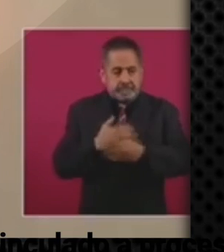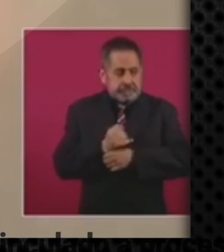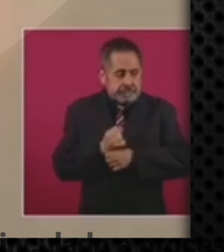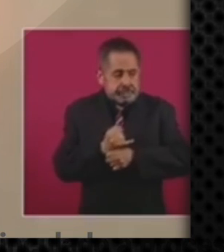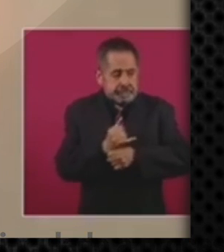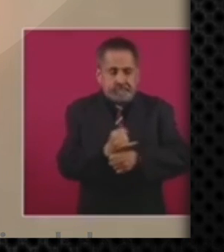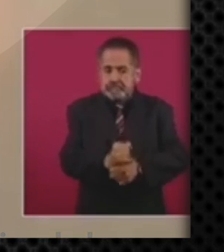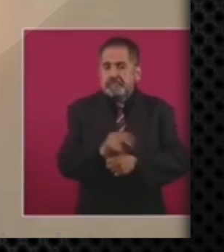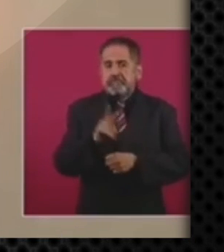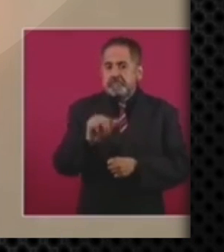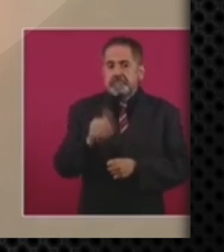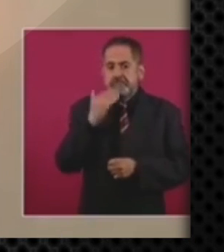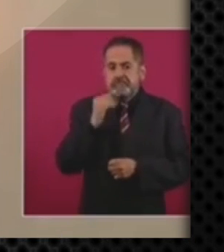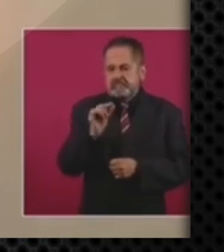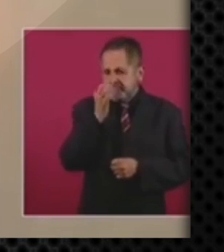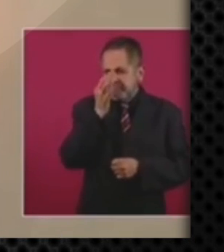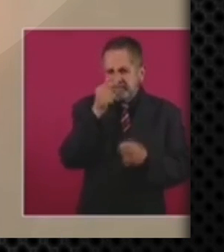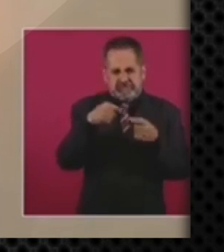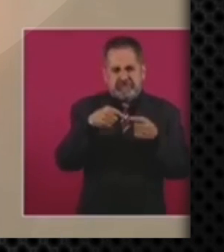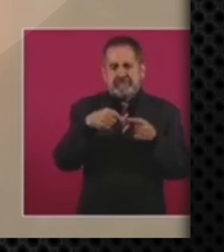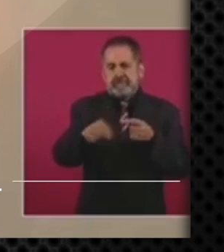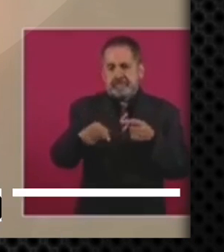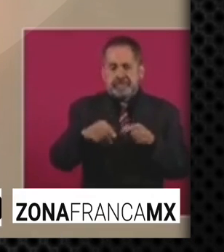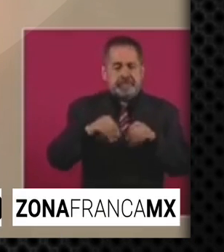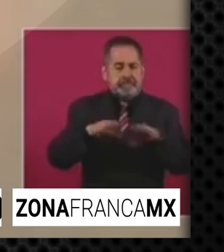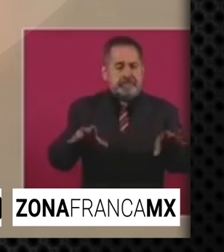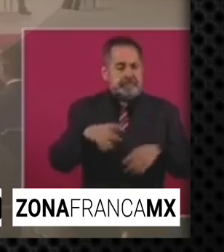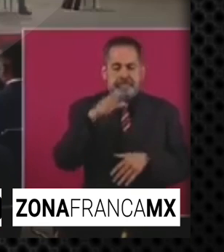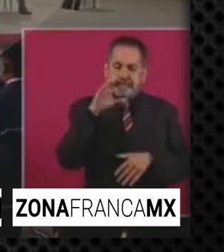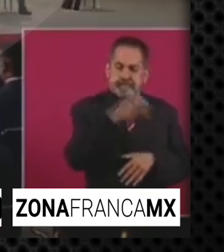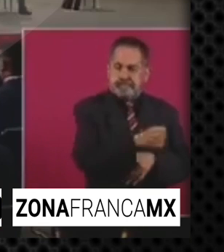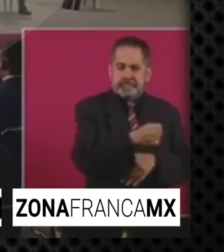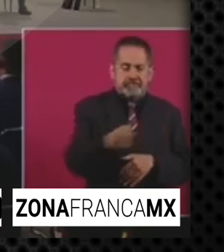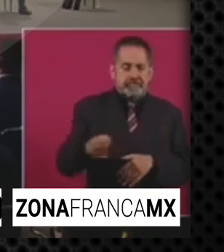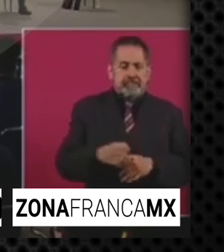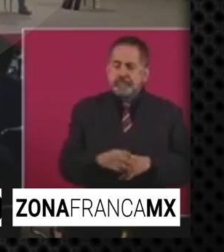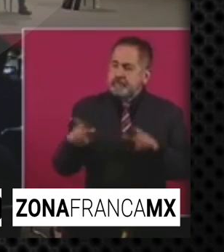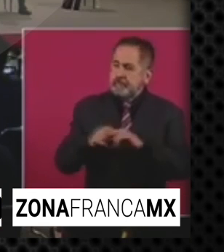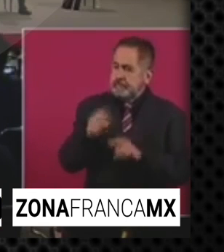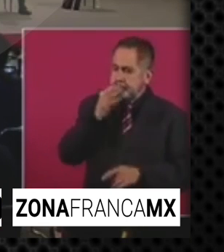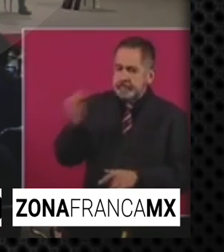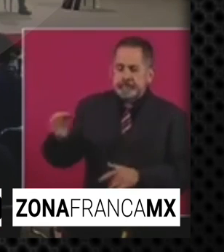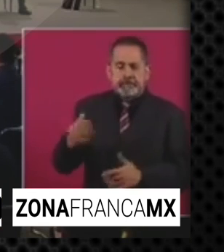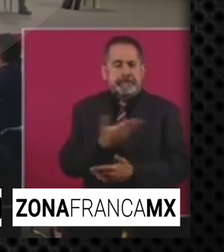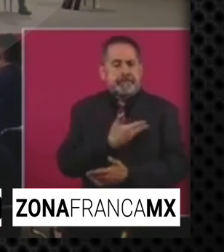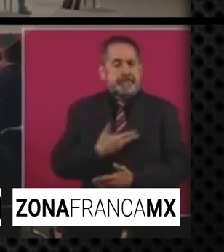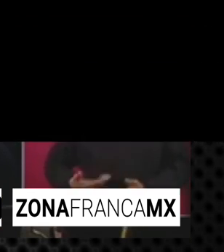investigaciones y que en breve seguramente estarán judicializando. ¿Sería cuánto, señor presidente?